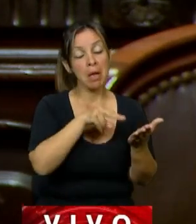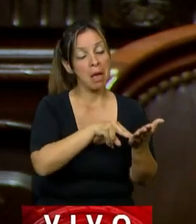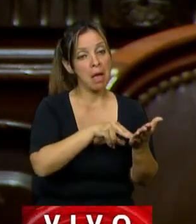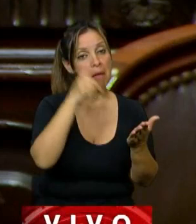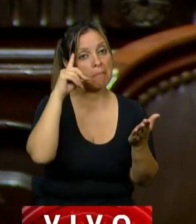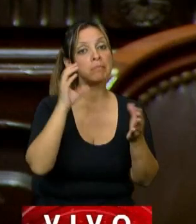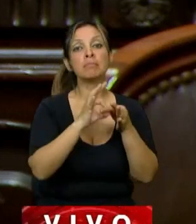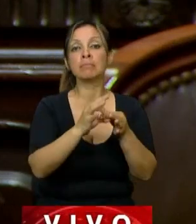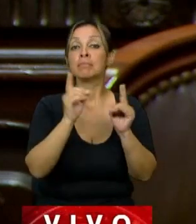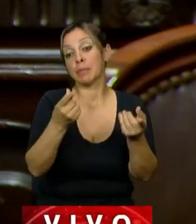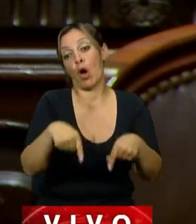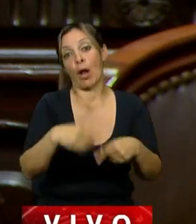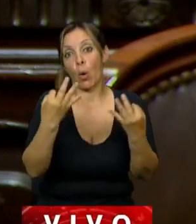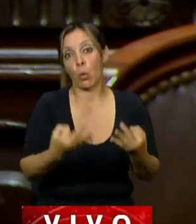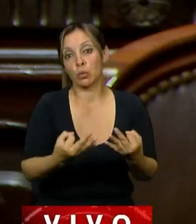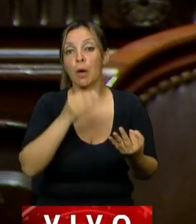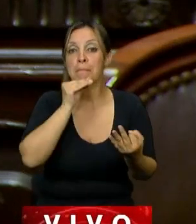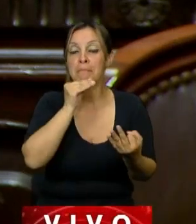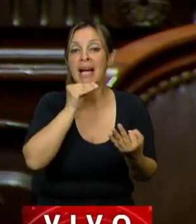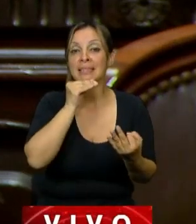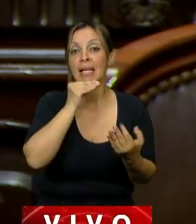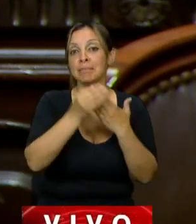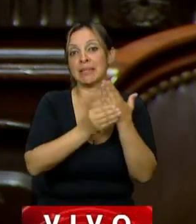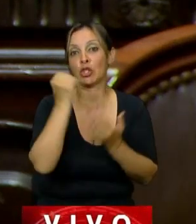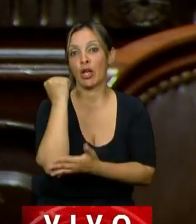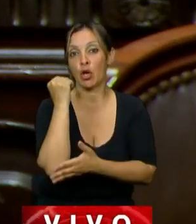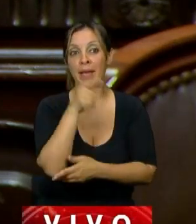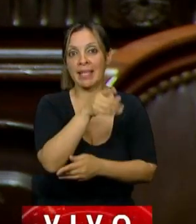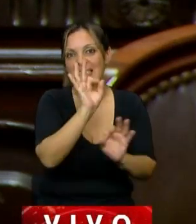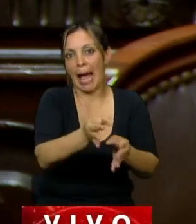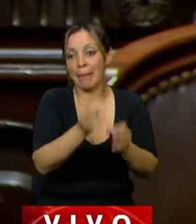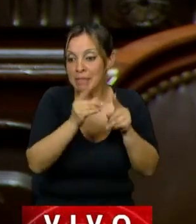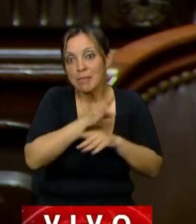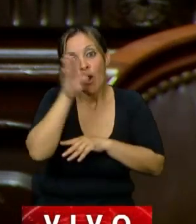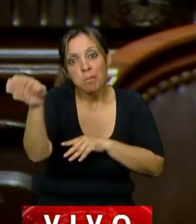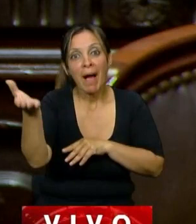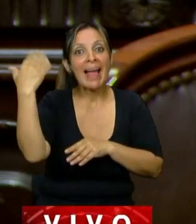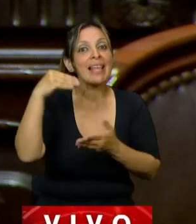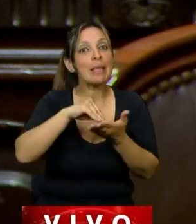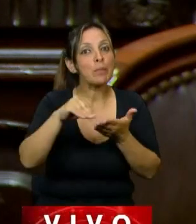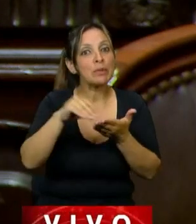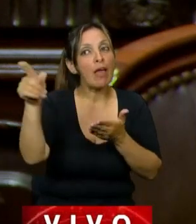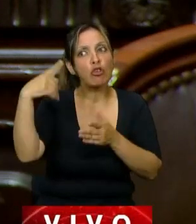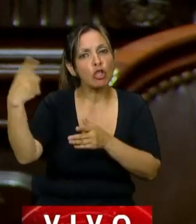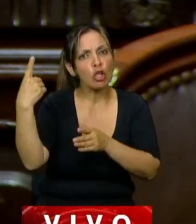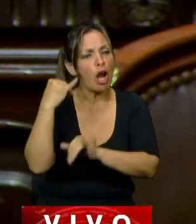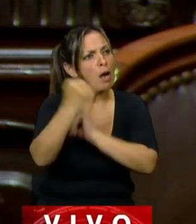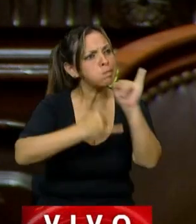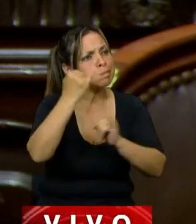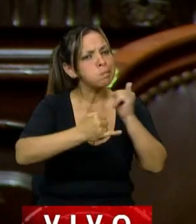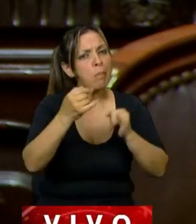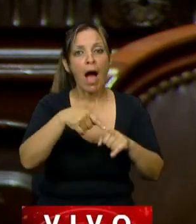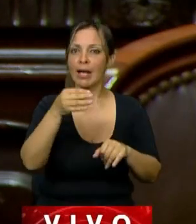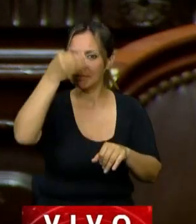Massa, de Ministro de Economía, que sí sabe de lo que estamos hablando porque fue diputado con nosotros y escuchó todos nuestros reclamos. Pero